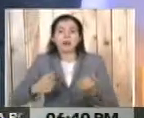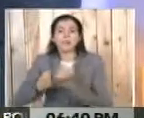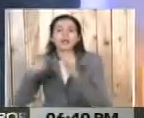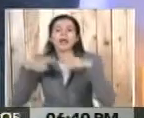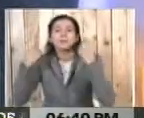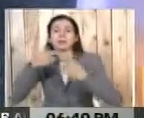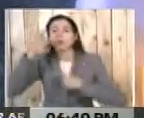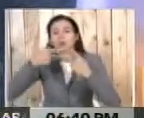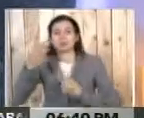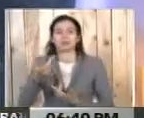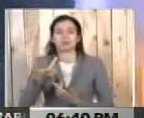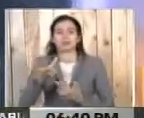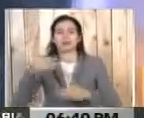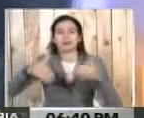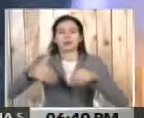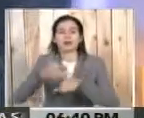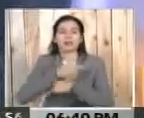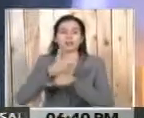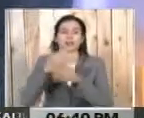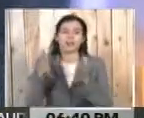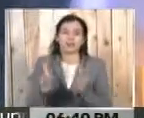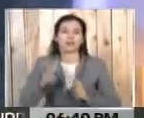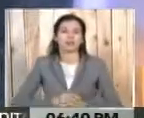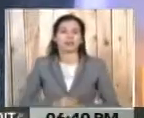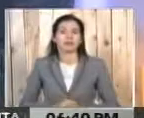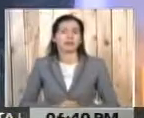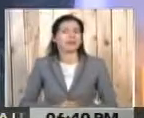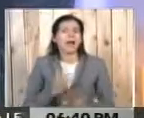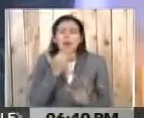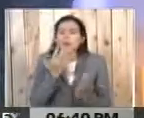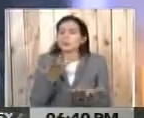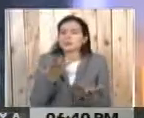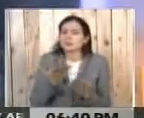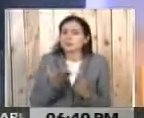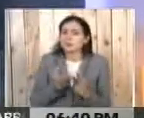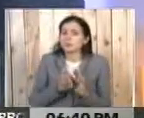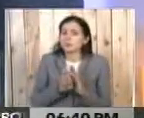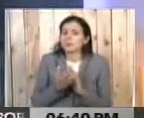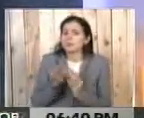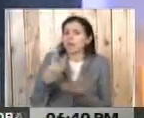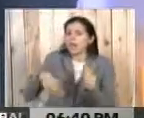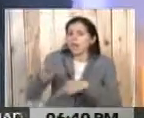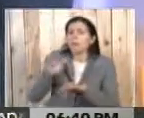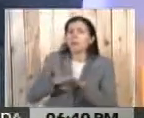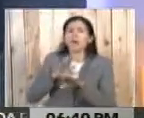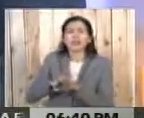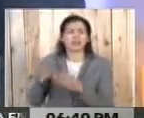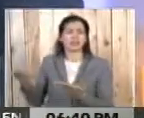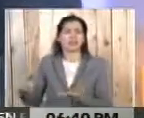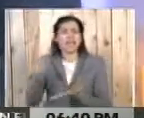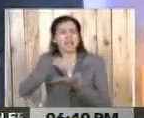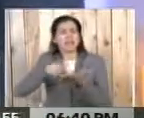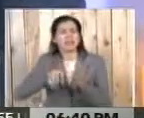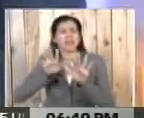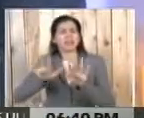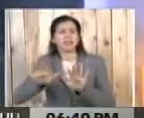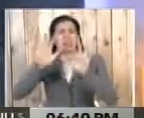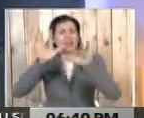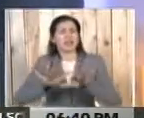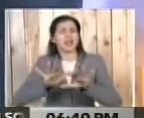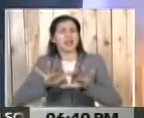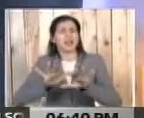a través de una transacción política oculta es que uno puede justificar el trasfondo, que se escriba eso, que no tiene ninguna validez.